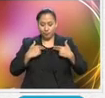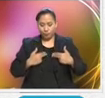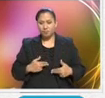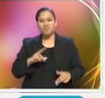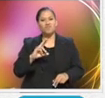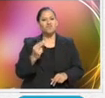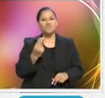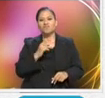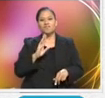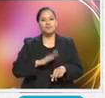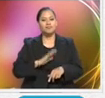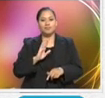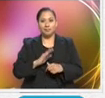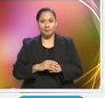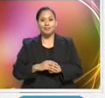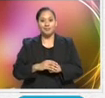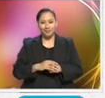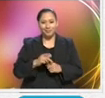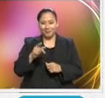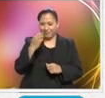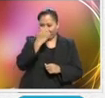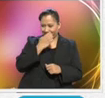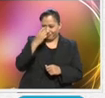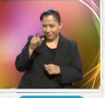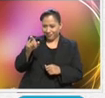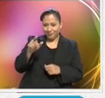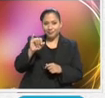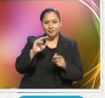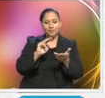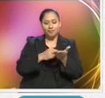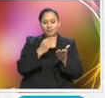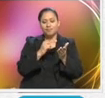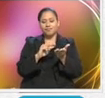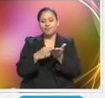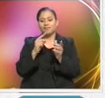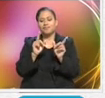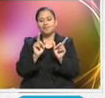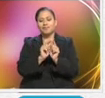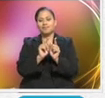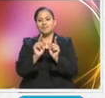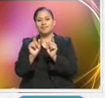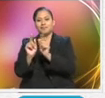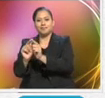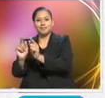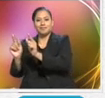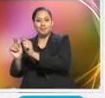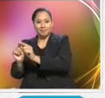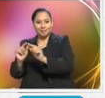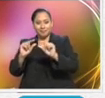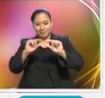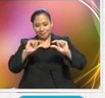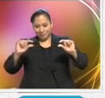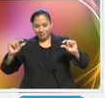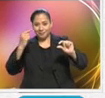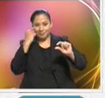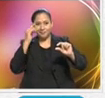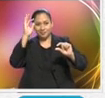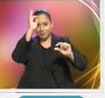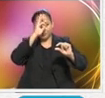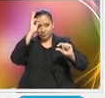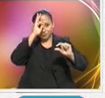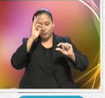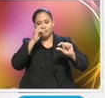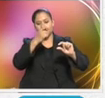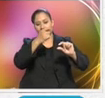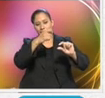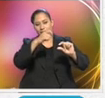no necesita más, ¿no? Así y lo es. vemos perfectamente en su firma y en la forma que lo está escribiendo. Fíjate cómo Freud lo va a